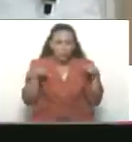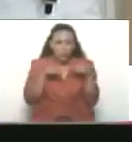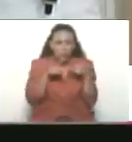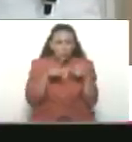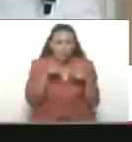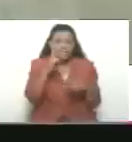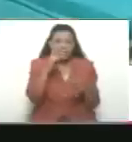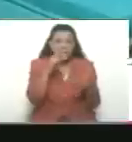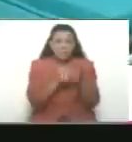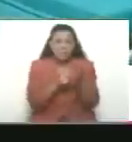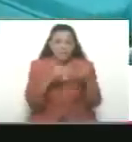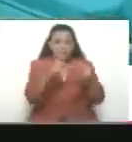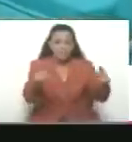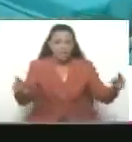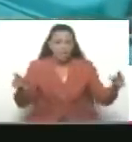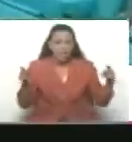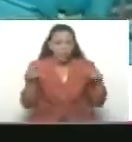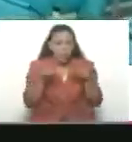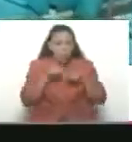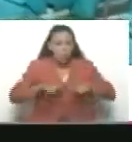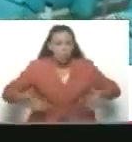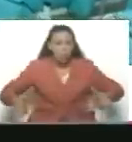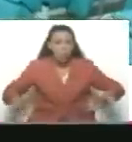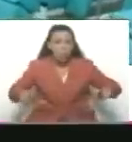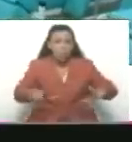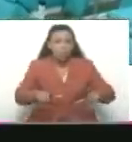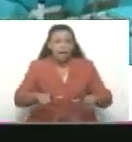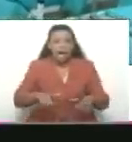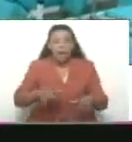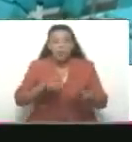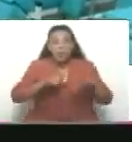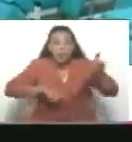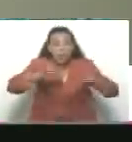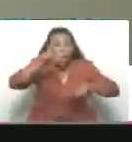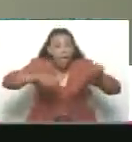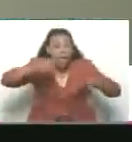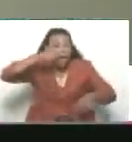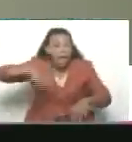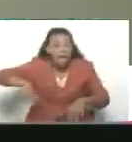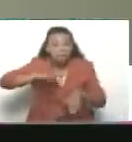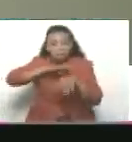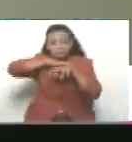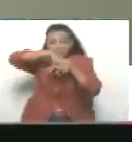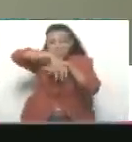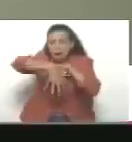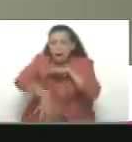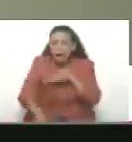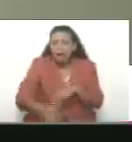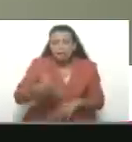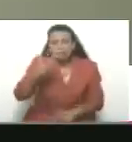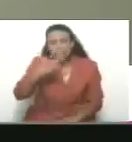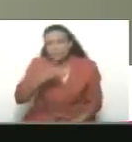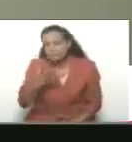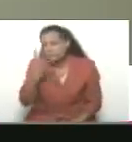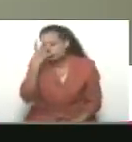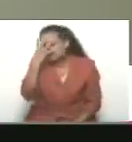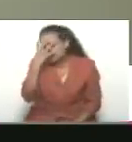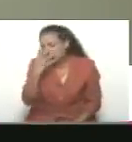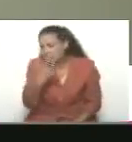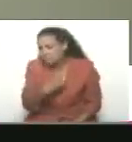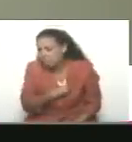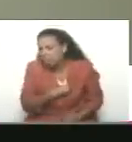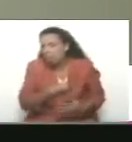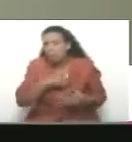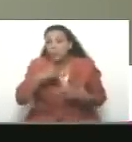pueblo presidente un pueblo que se llenó de barro un pueblo que se llenó de dolor un pueblo que se llenó de tristeza